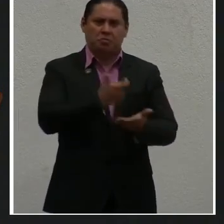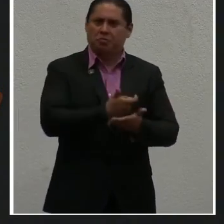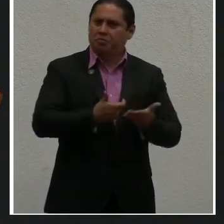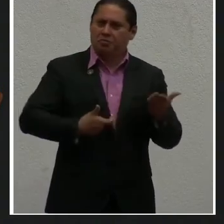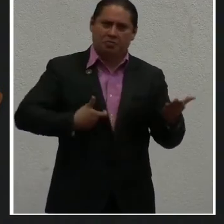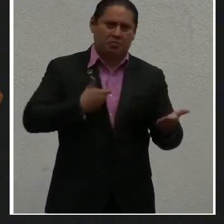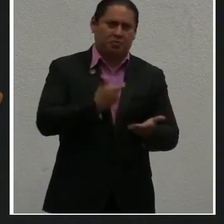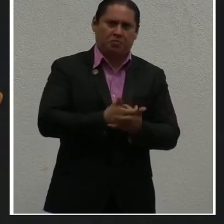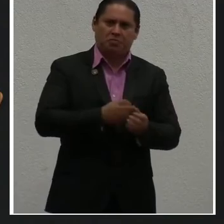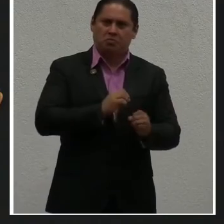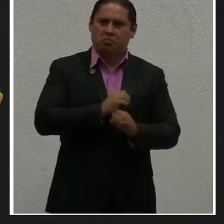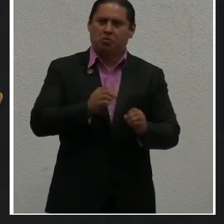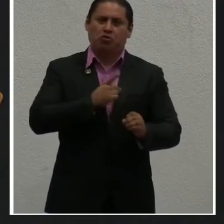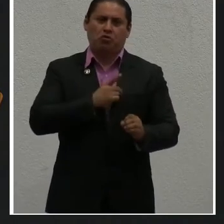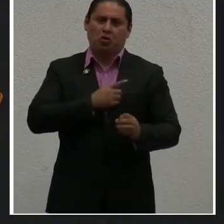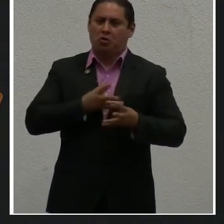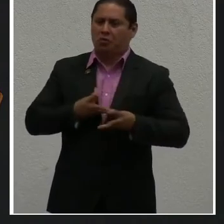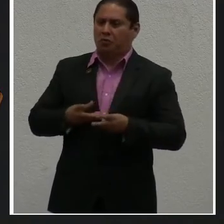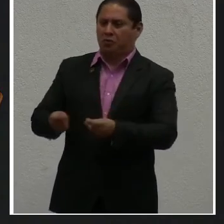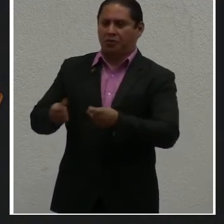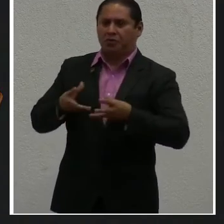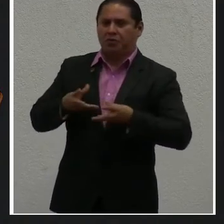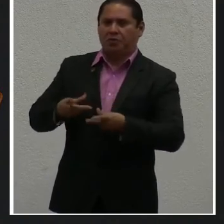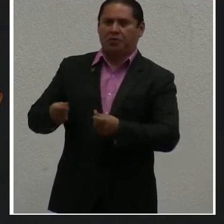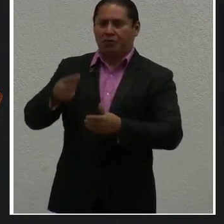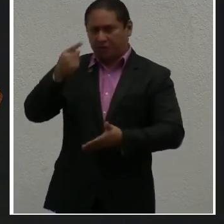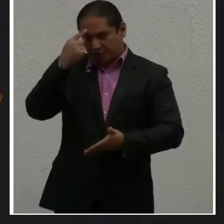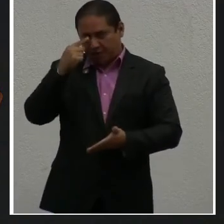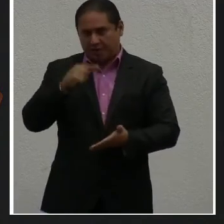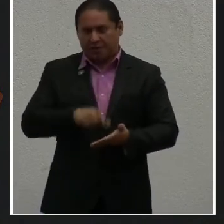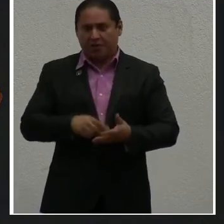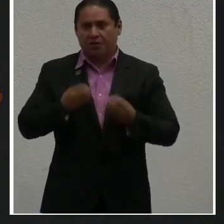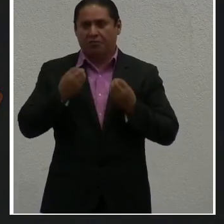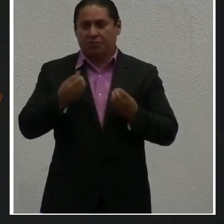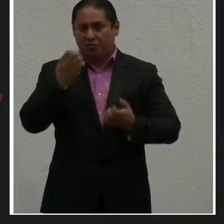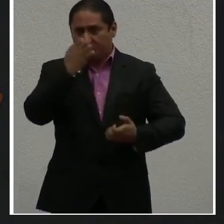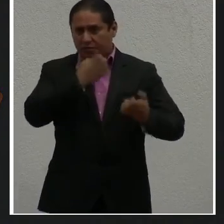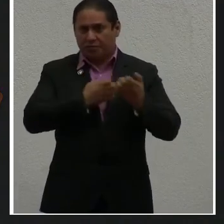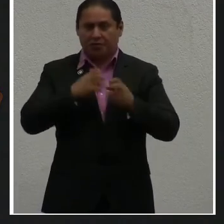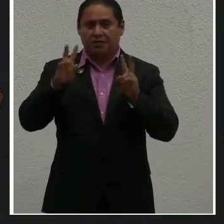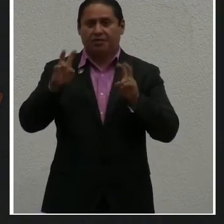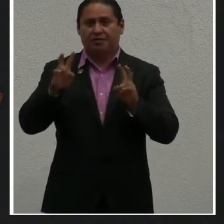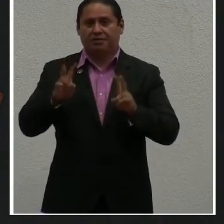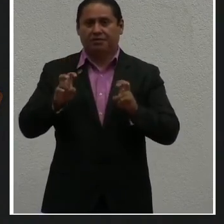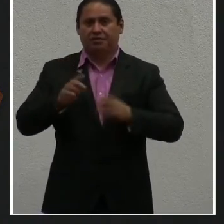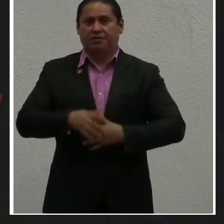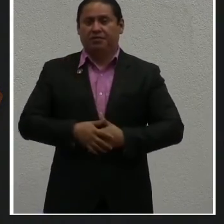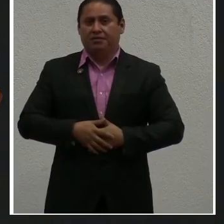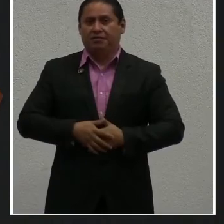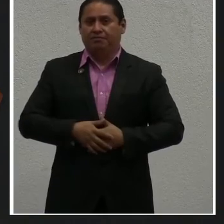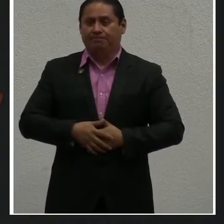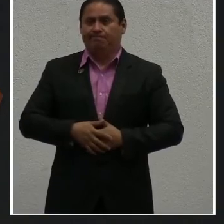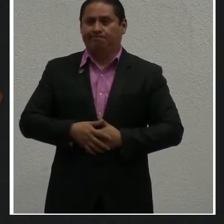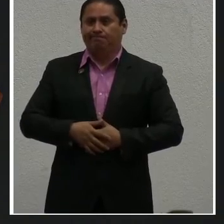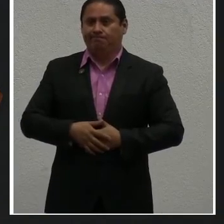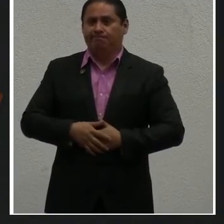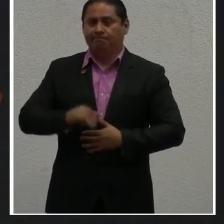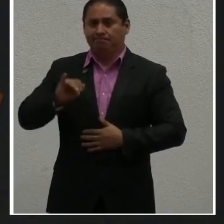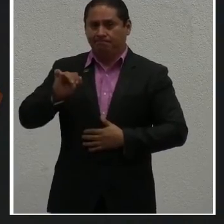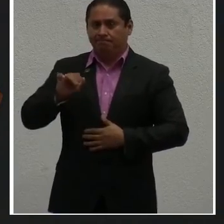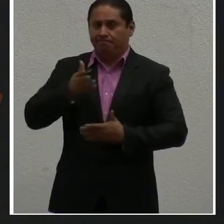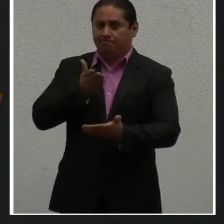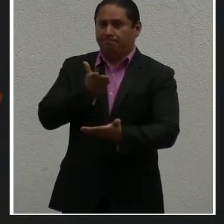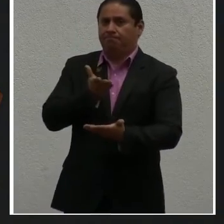solamente hay egresos? Creo que hay mucho que analizar en este tema. Yo sí pediría como